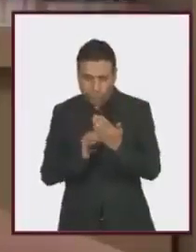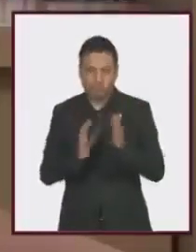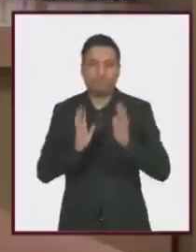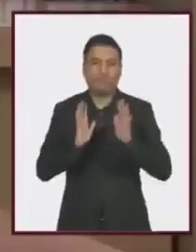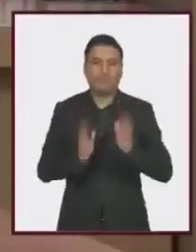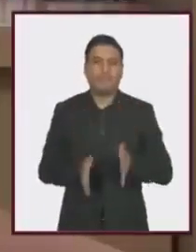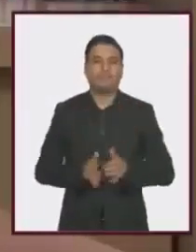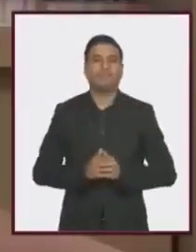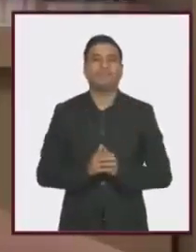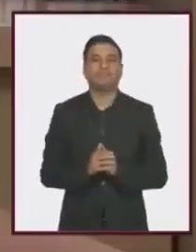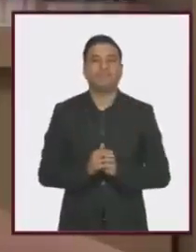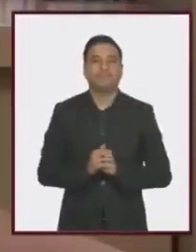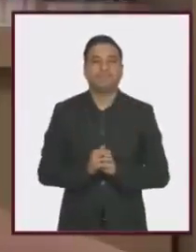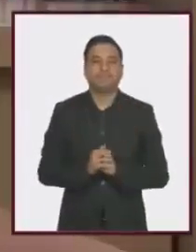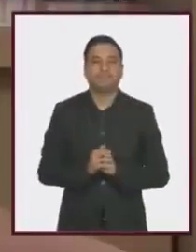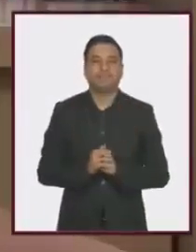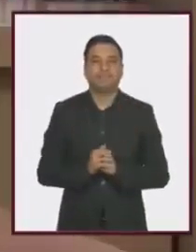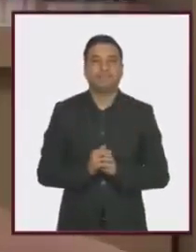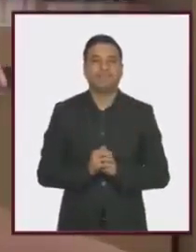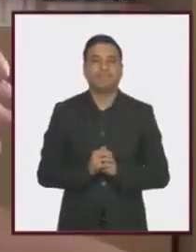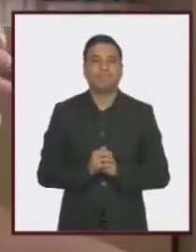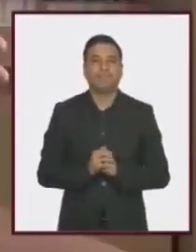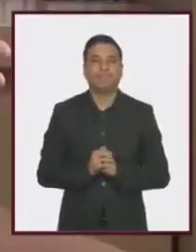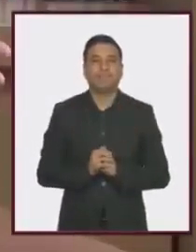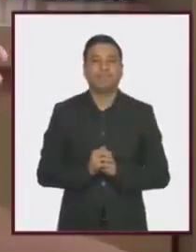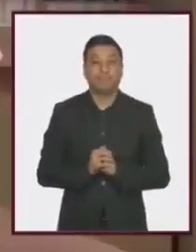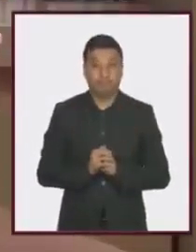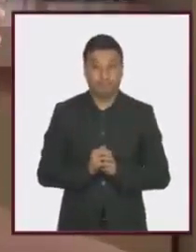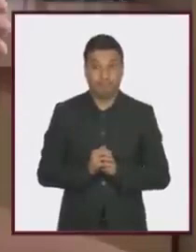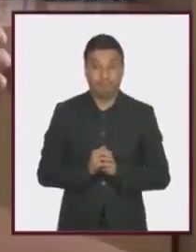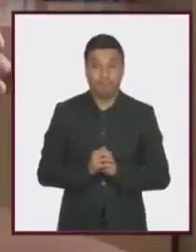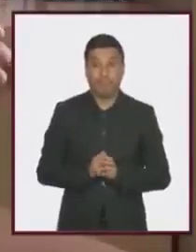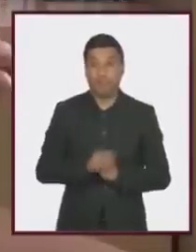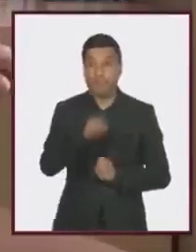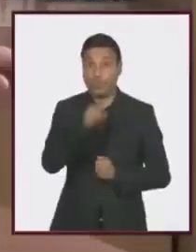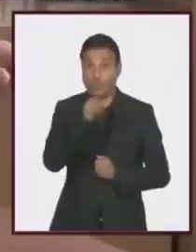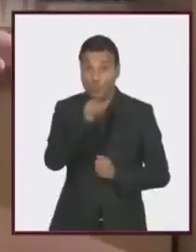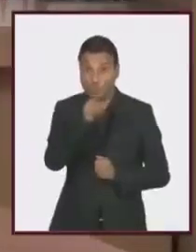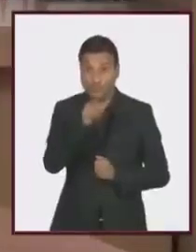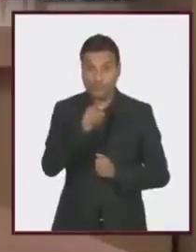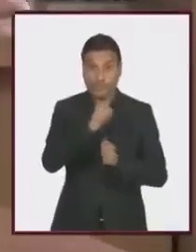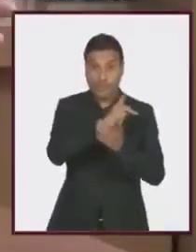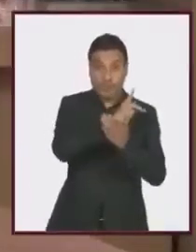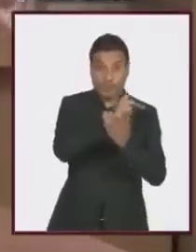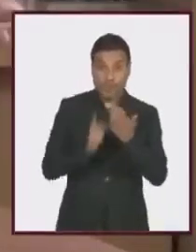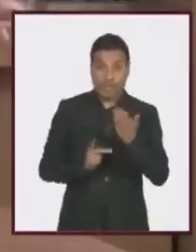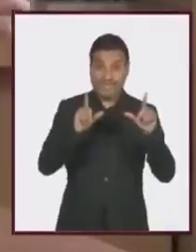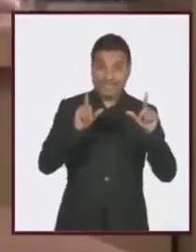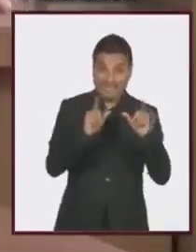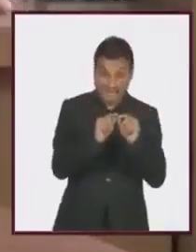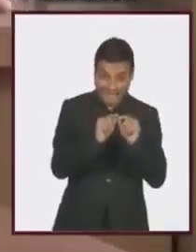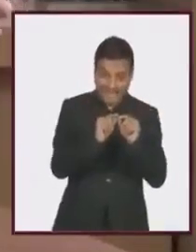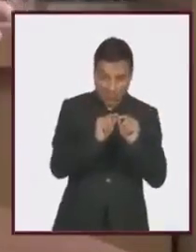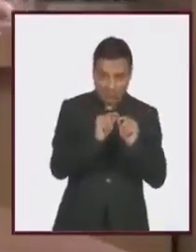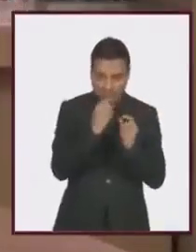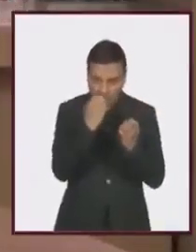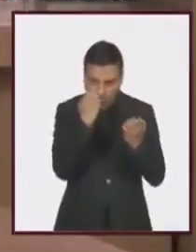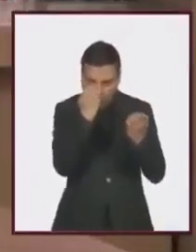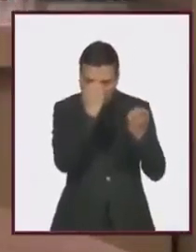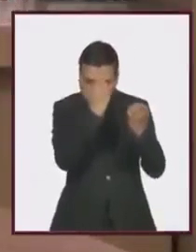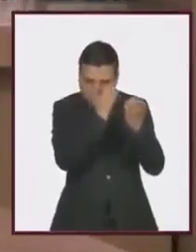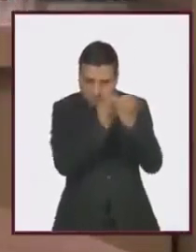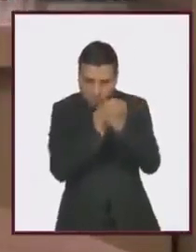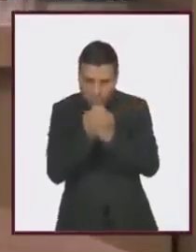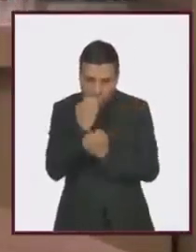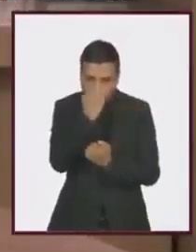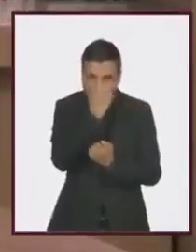significa que a partir de que tenemos esta revisión del programa sintético, este análisis inicial que ustedes hacen,